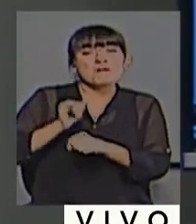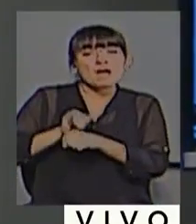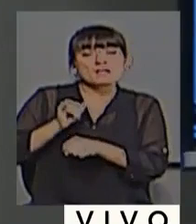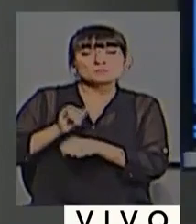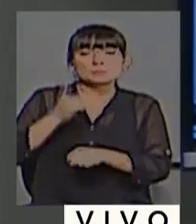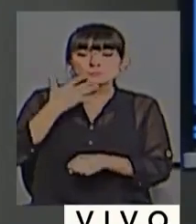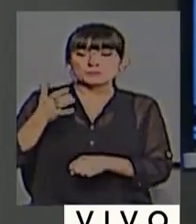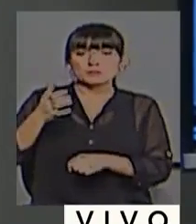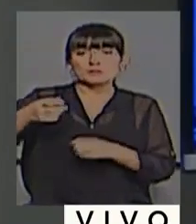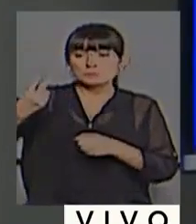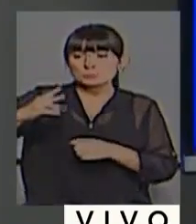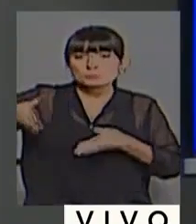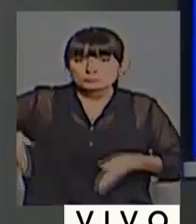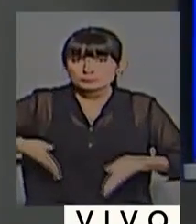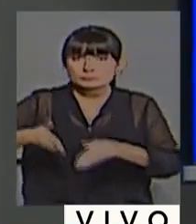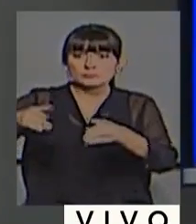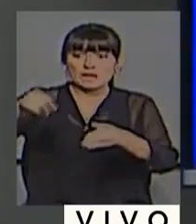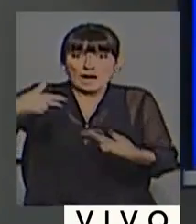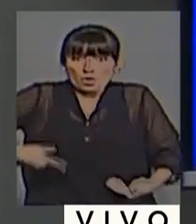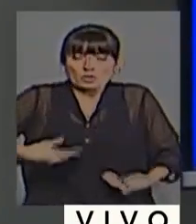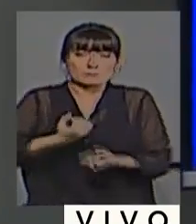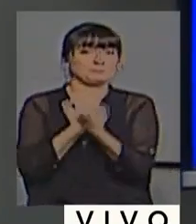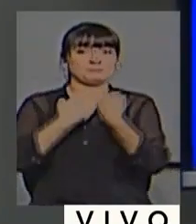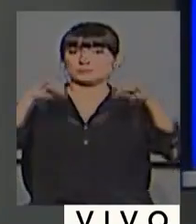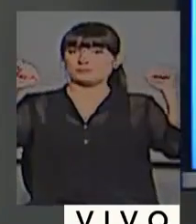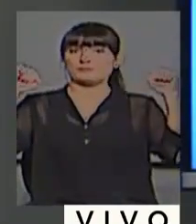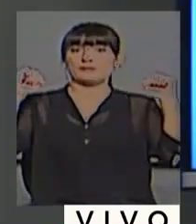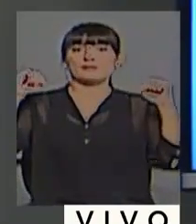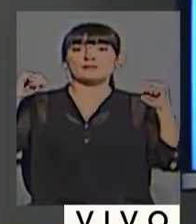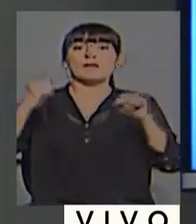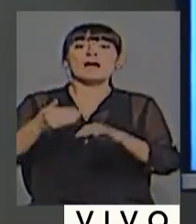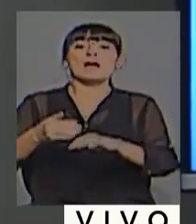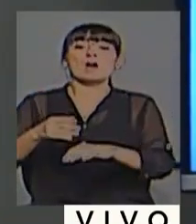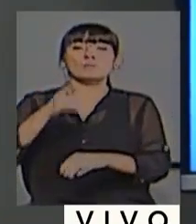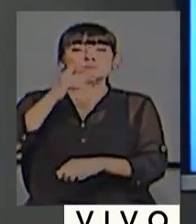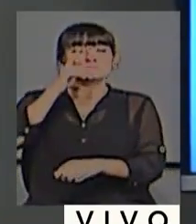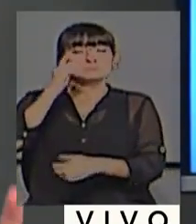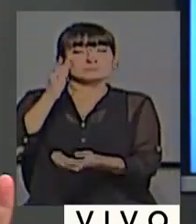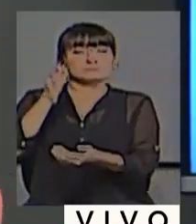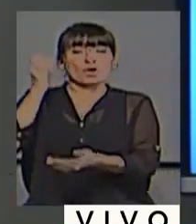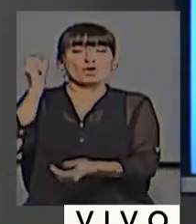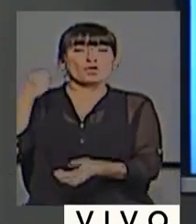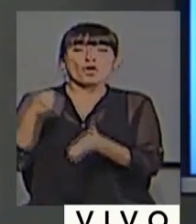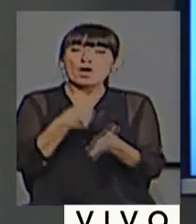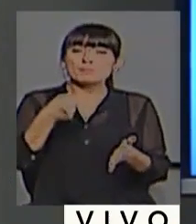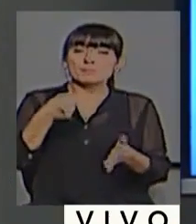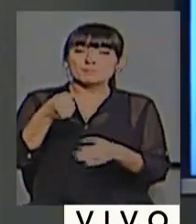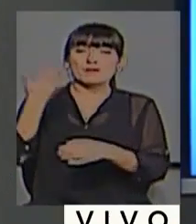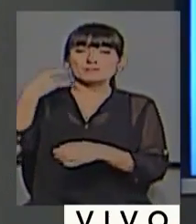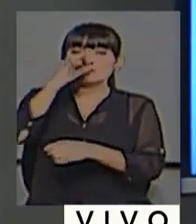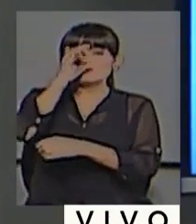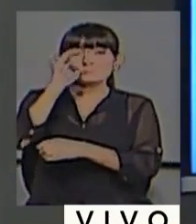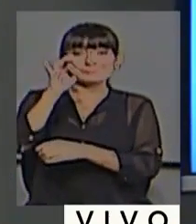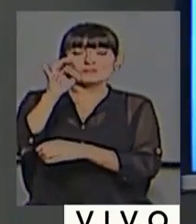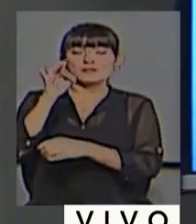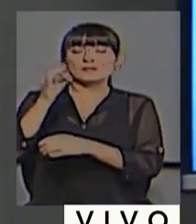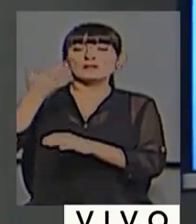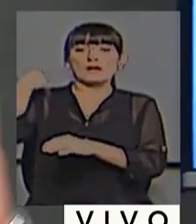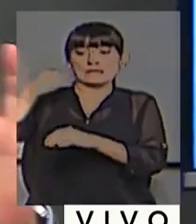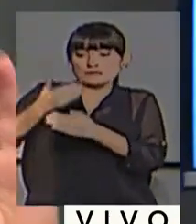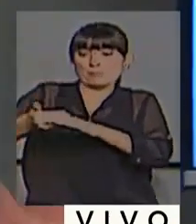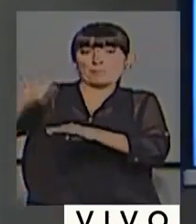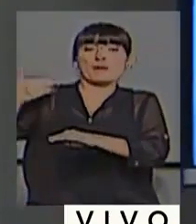hoy en día es imposible. Quizás antes del golpe era posible porque habían tres claros proyectos que eran excluyentes entre